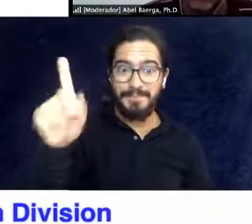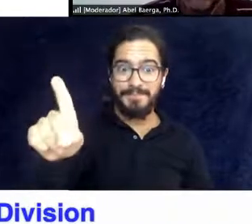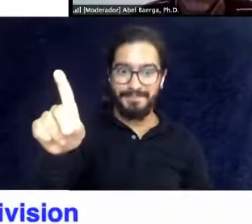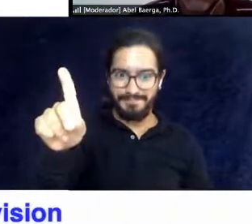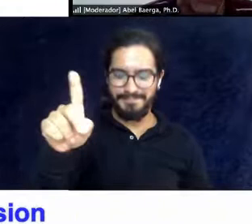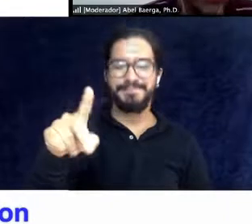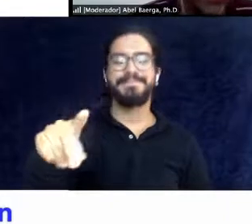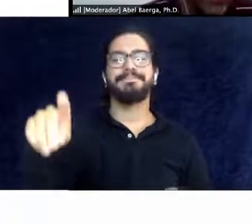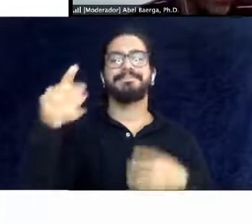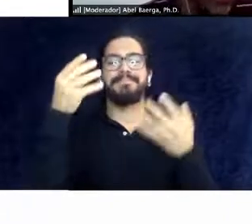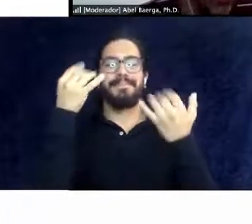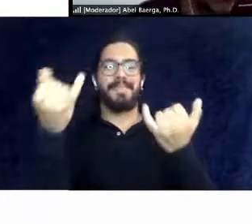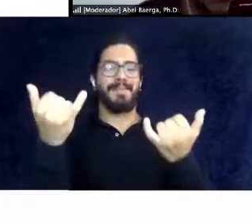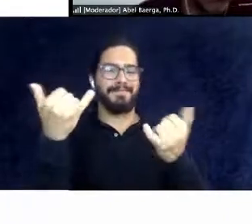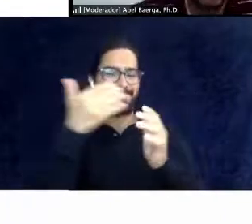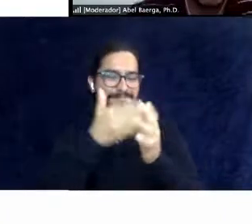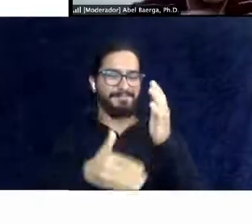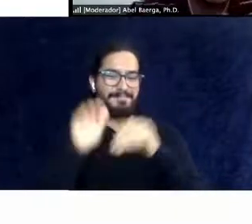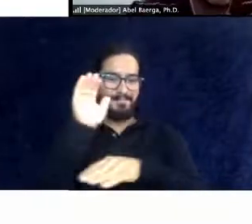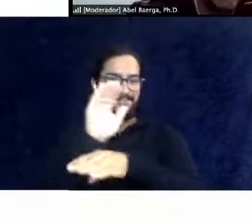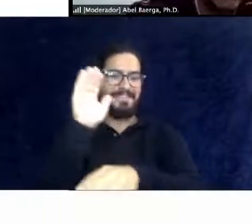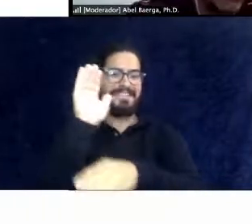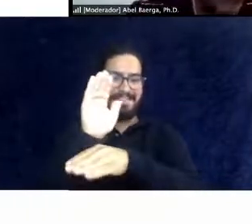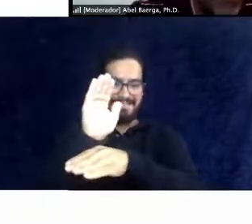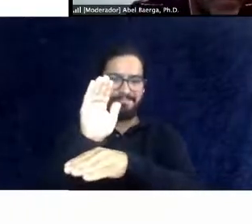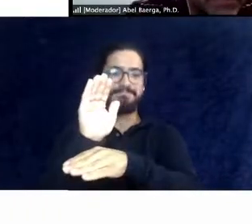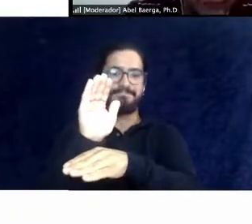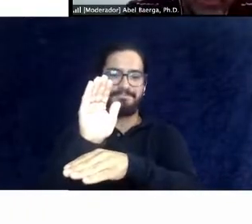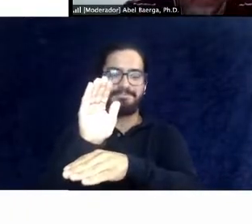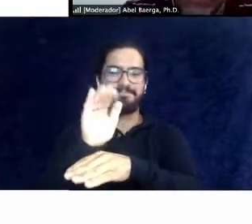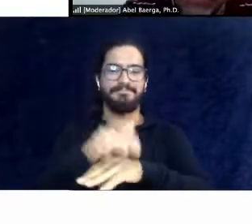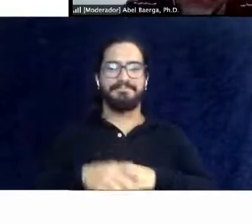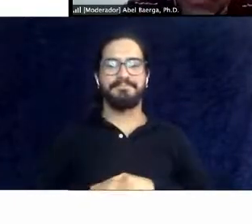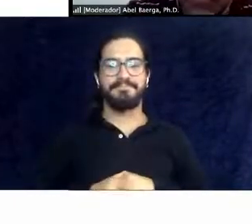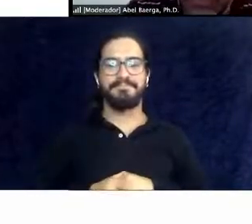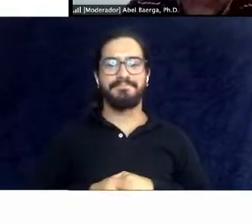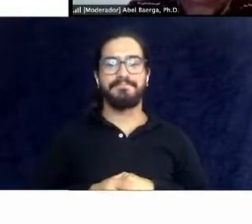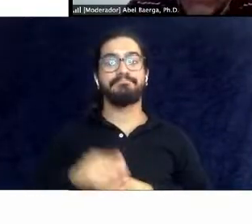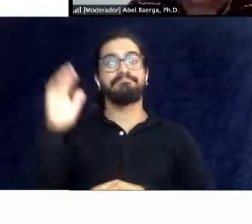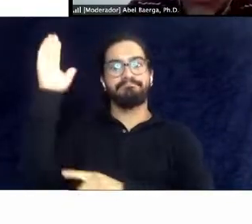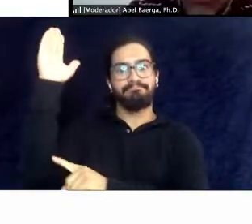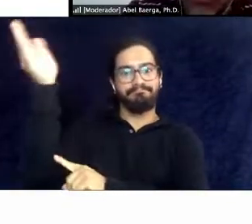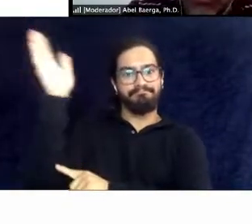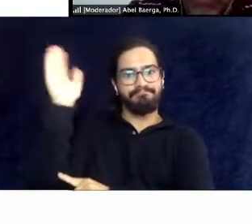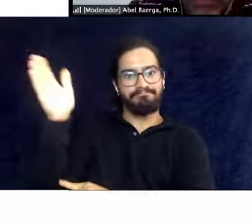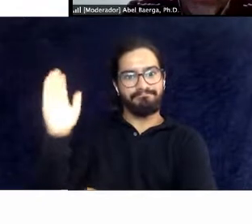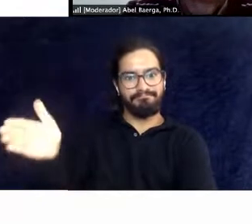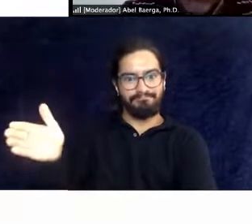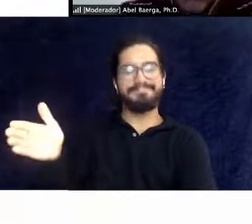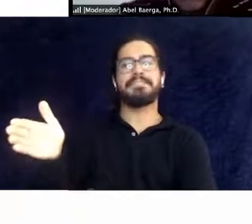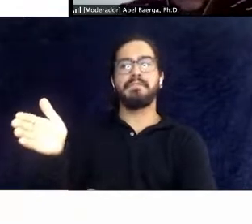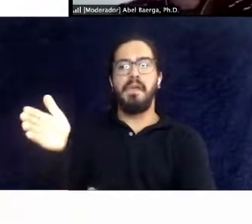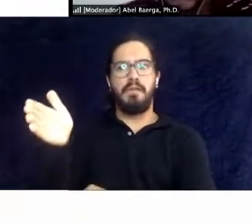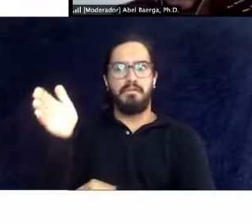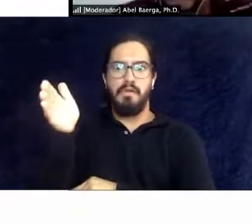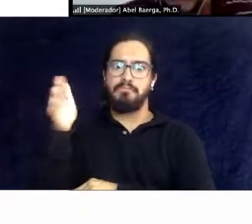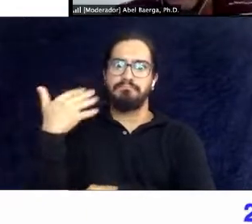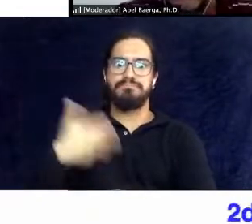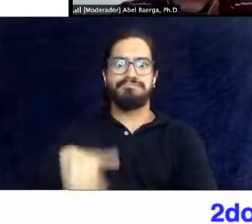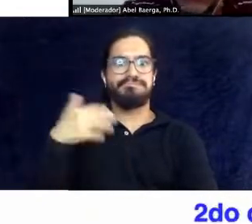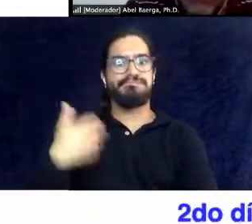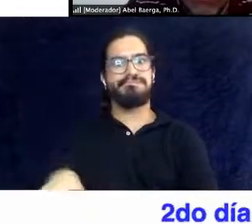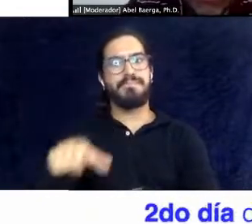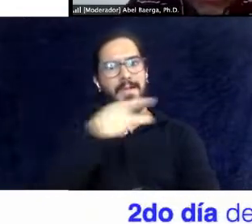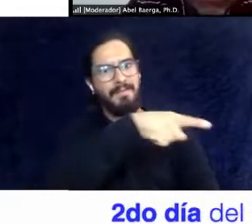por la tarde. Vamos a estar haciendo las presentaciones orales, una excelente oportunidad para nuestros